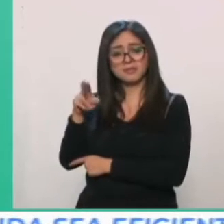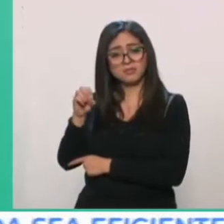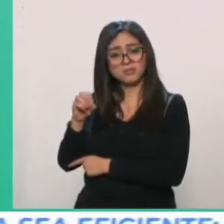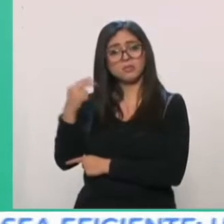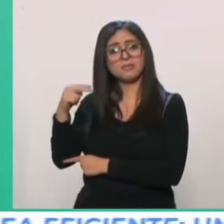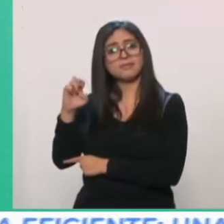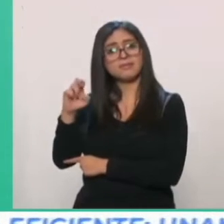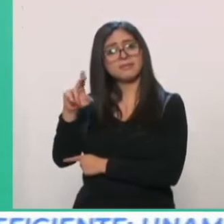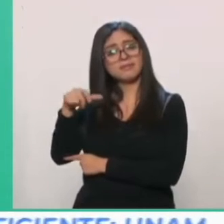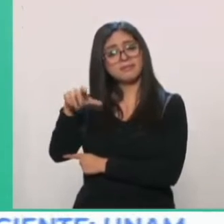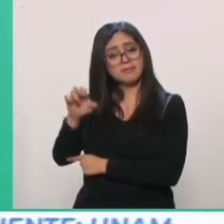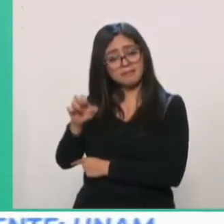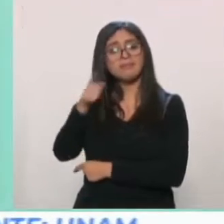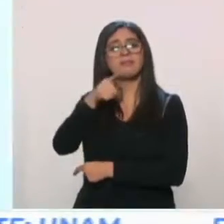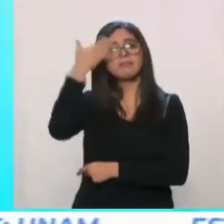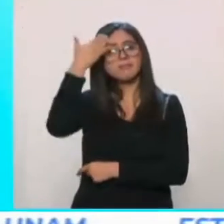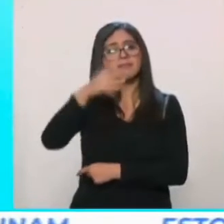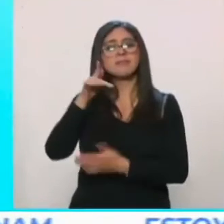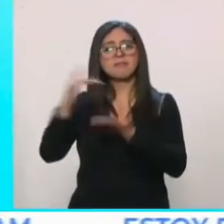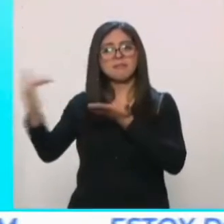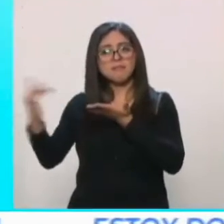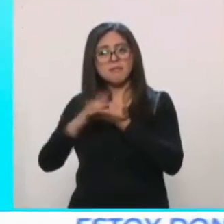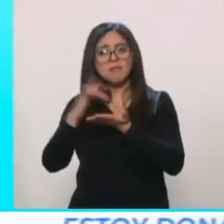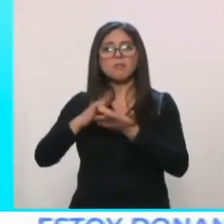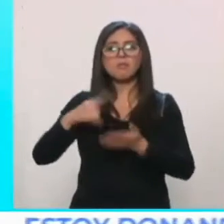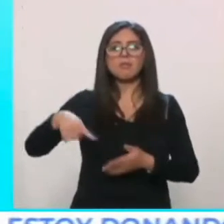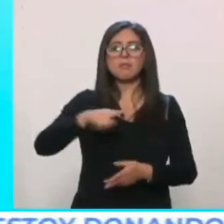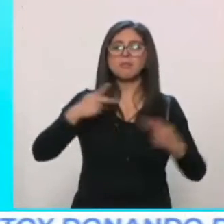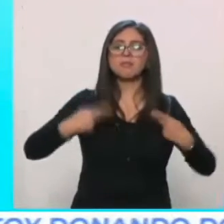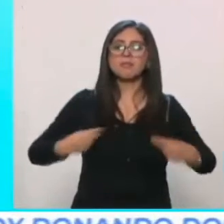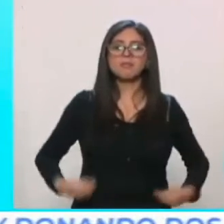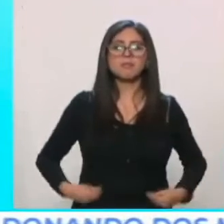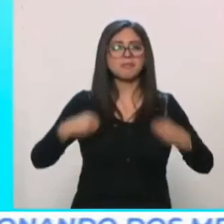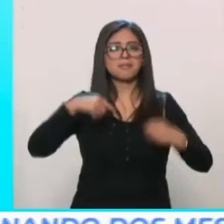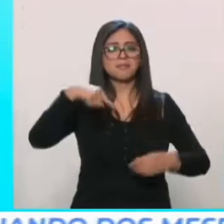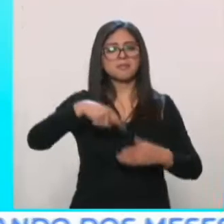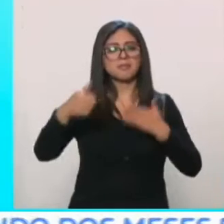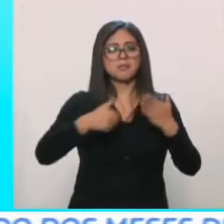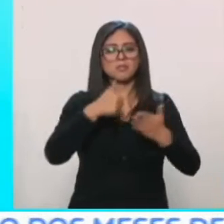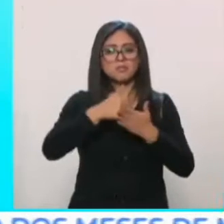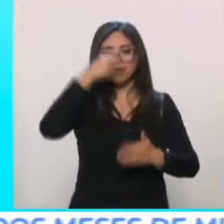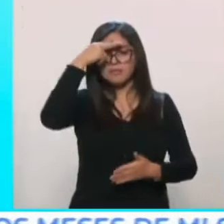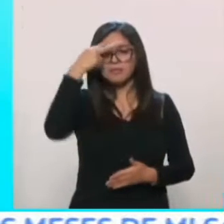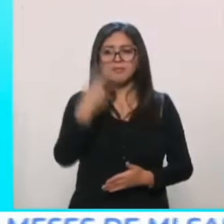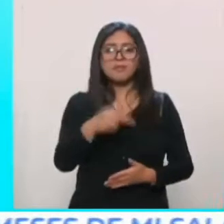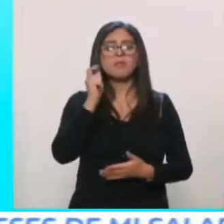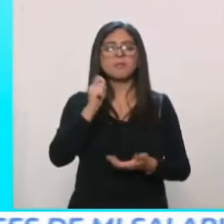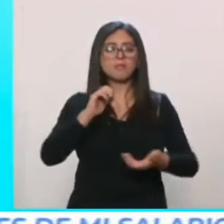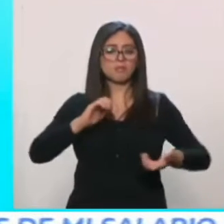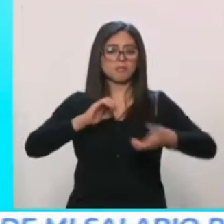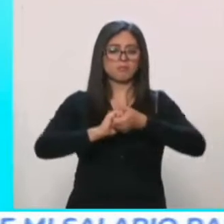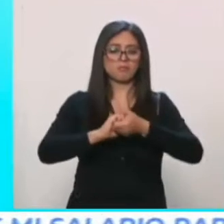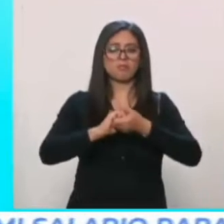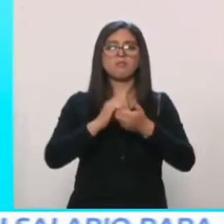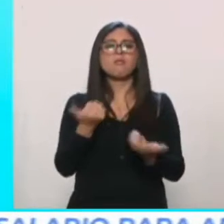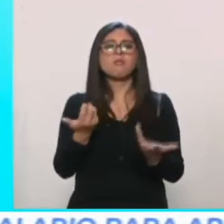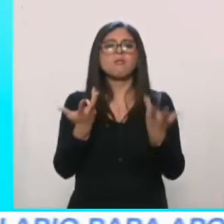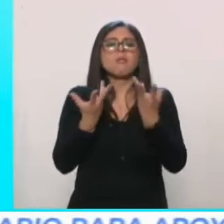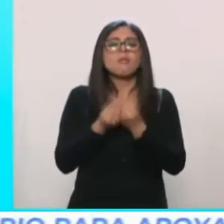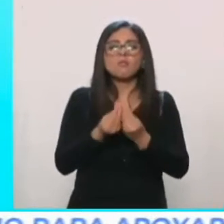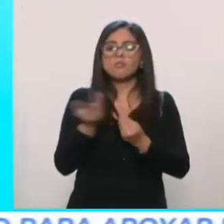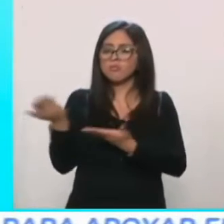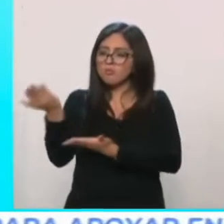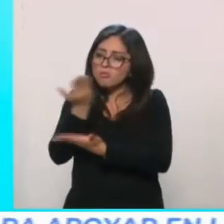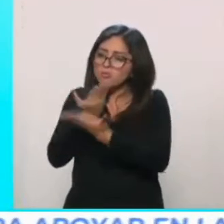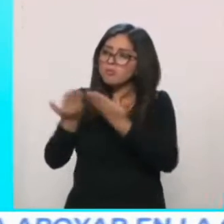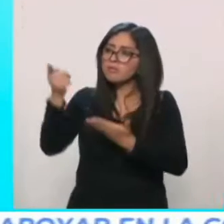escuchábamos parte del beneficio que tendremos los habitantes de la Ciudad de México con este hermanamiento en compartirnos